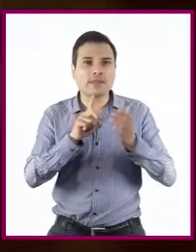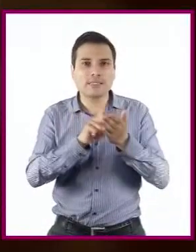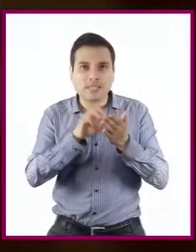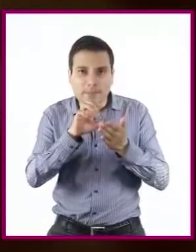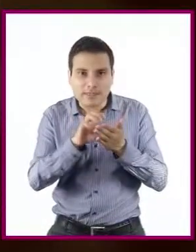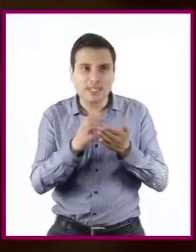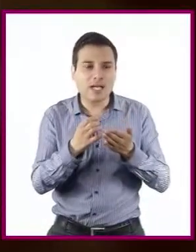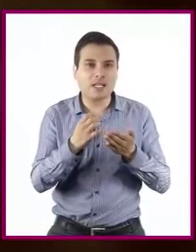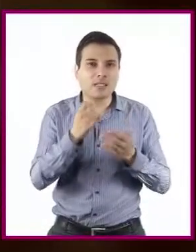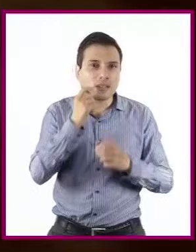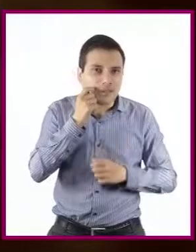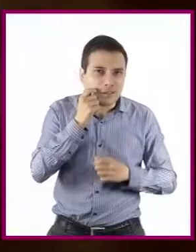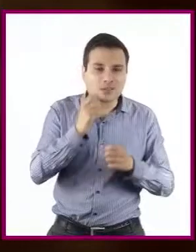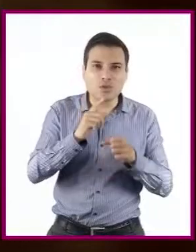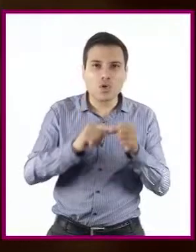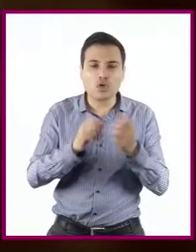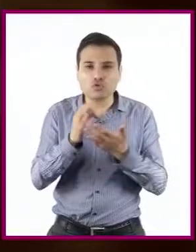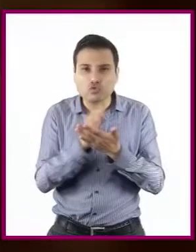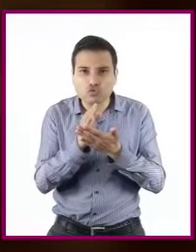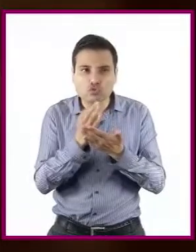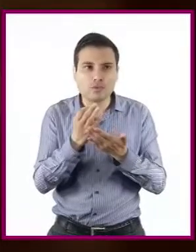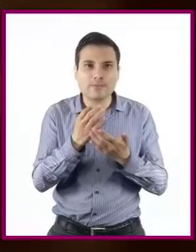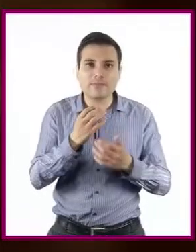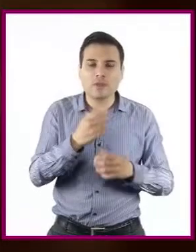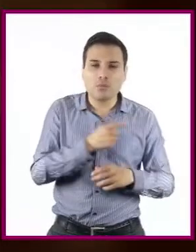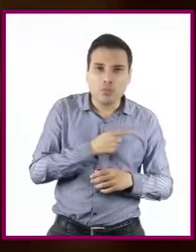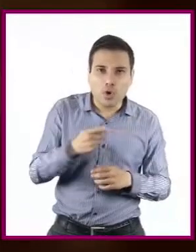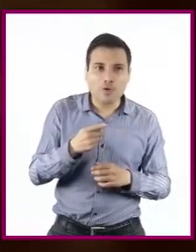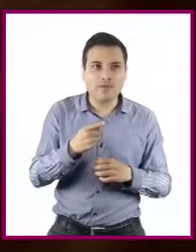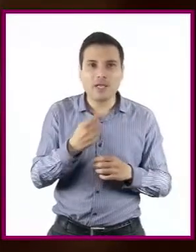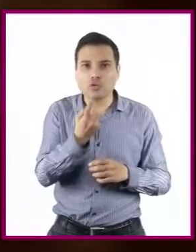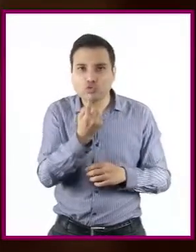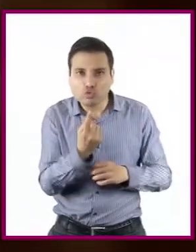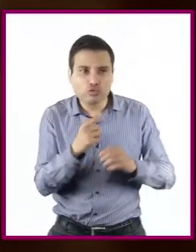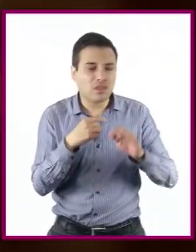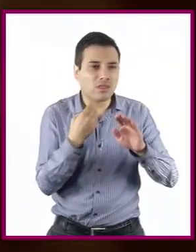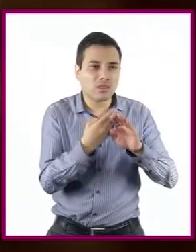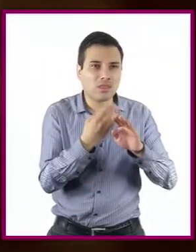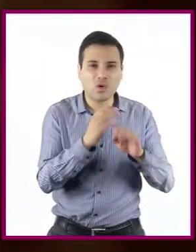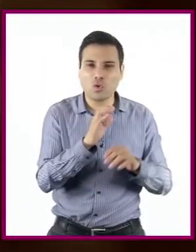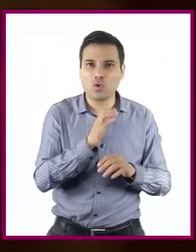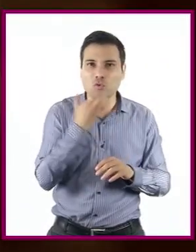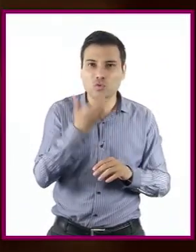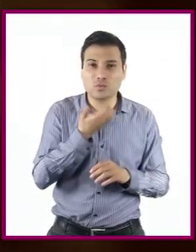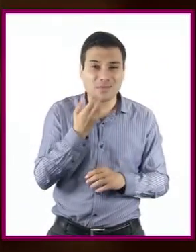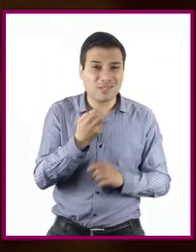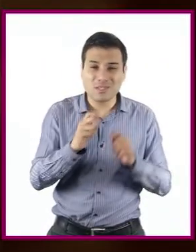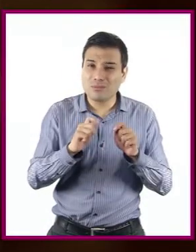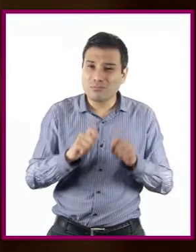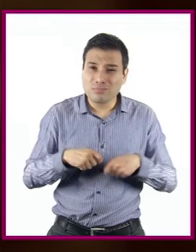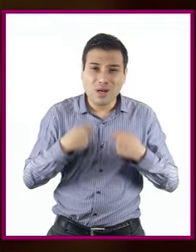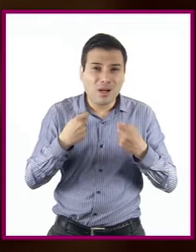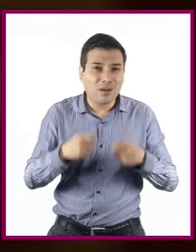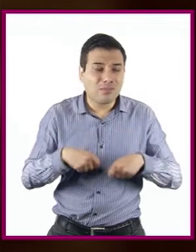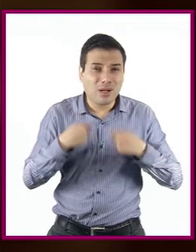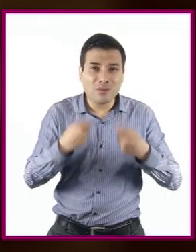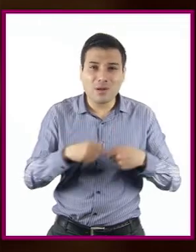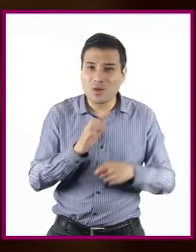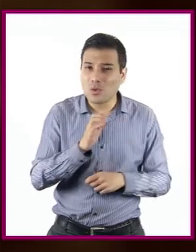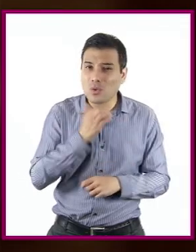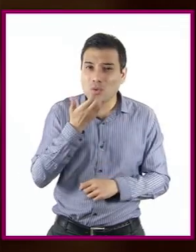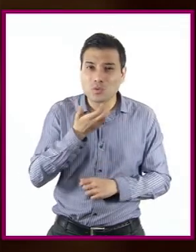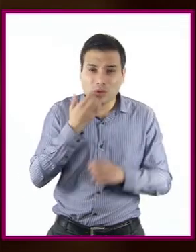su tono de piel, su situación socioeconómica o su edad. Formas en que reproducimos estereotipos que sostienen formas